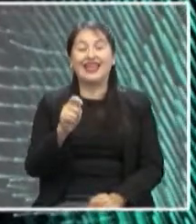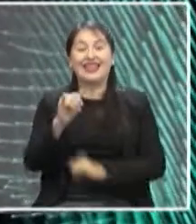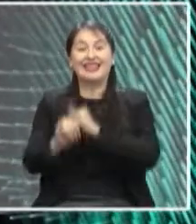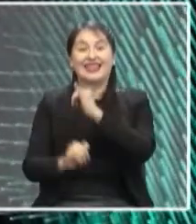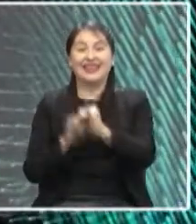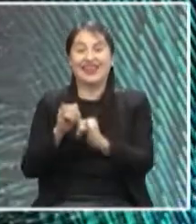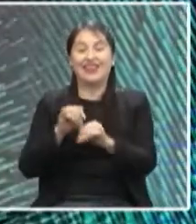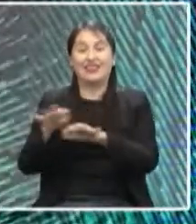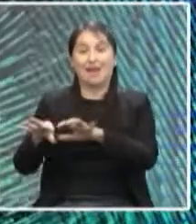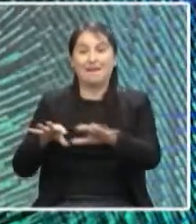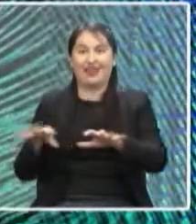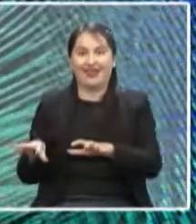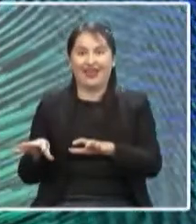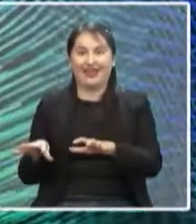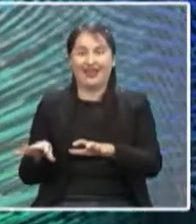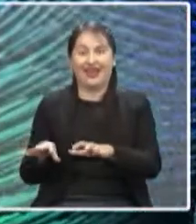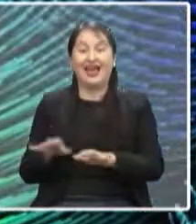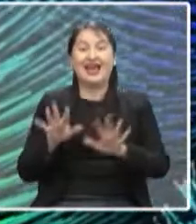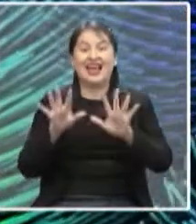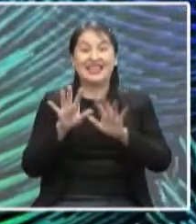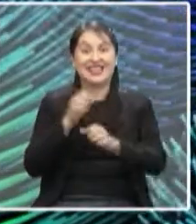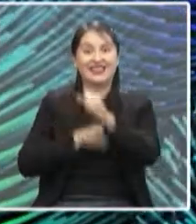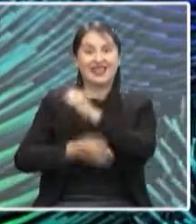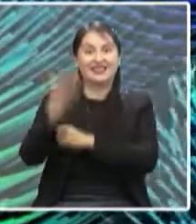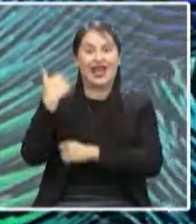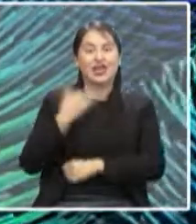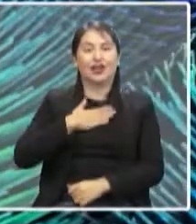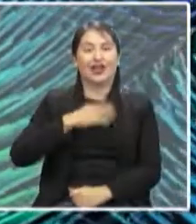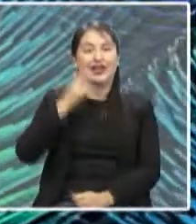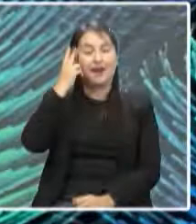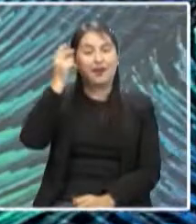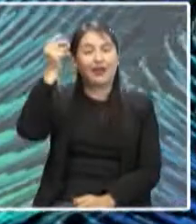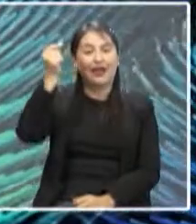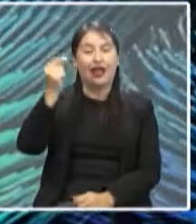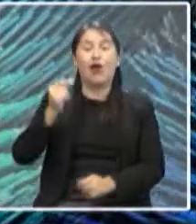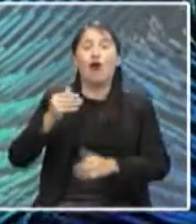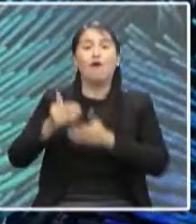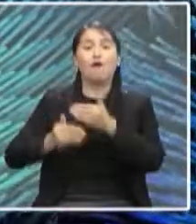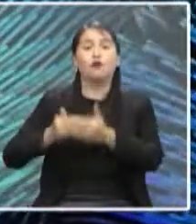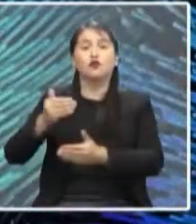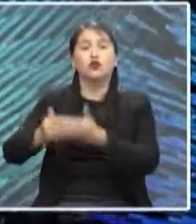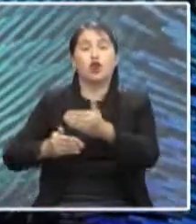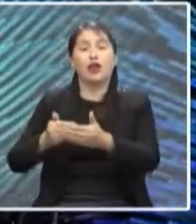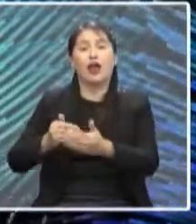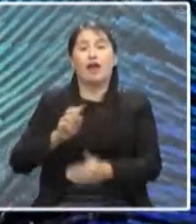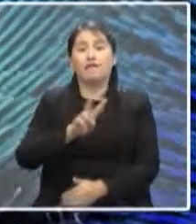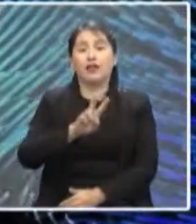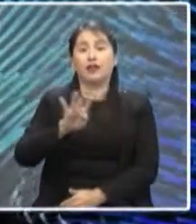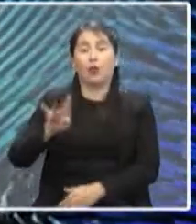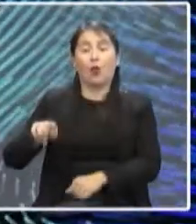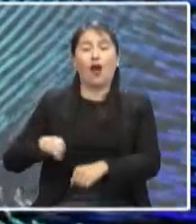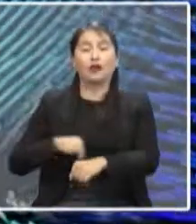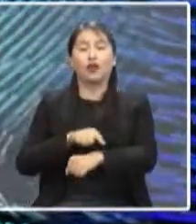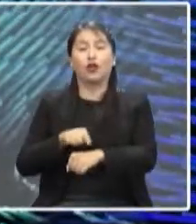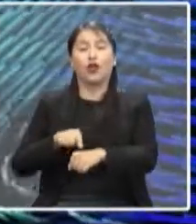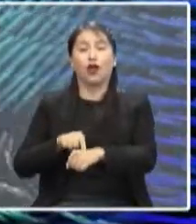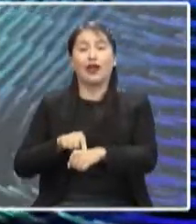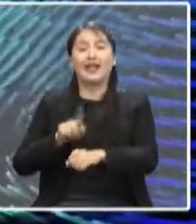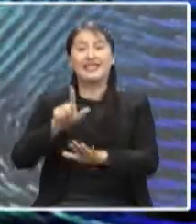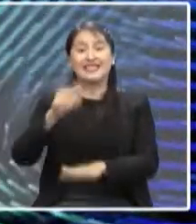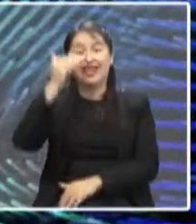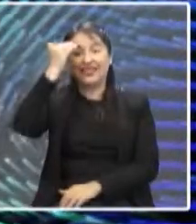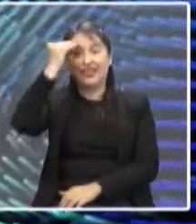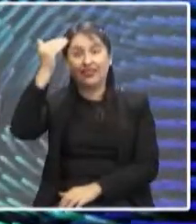10 años, queríamos crear como un Internet que funcionara en el background 24/7, pero en vez de mover bits de información,